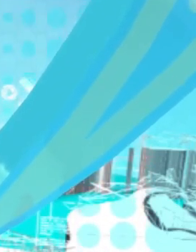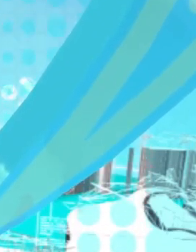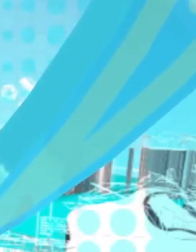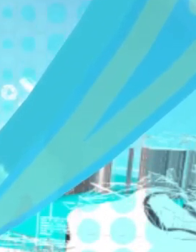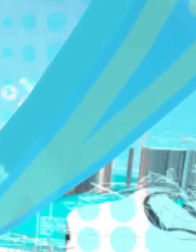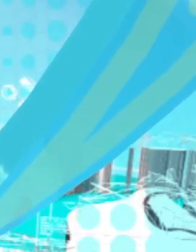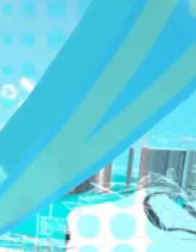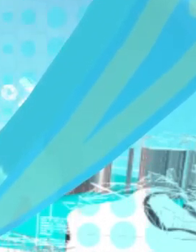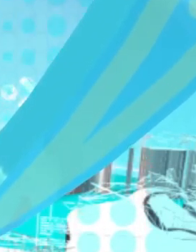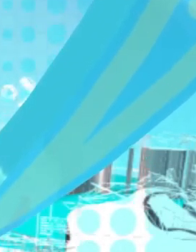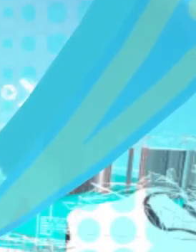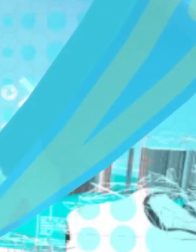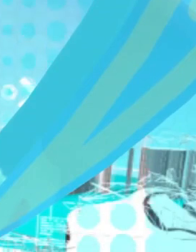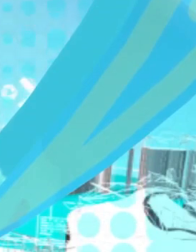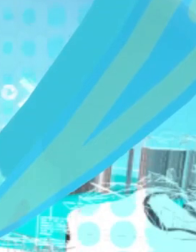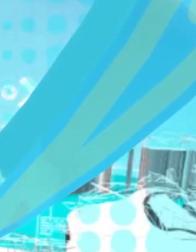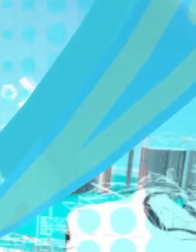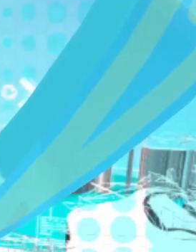91 céntimos.